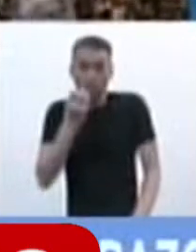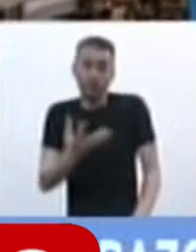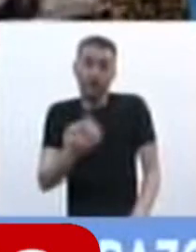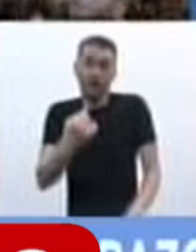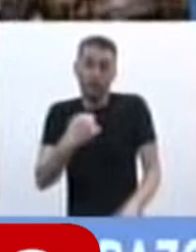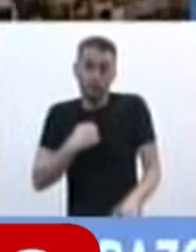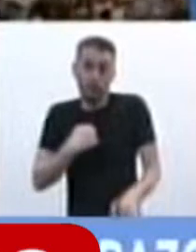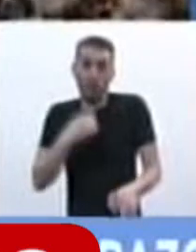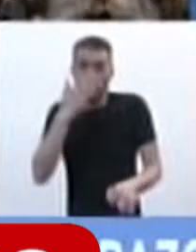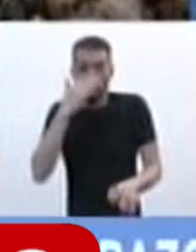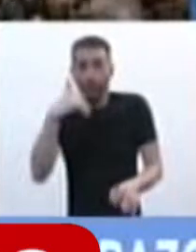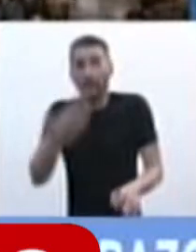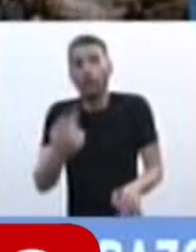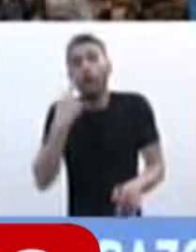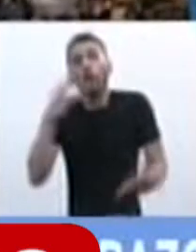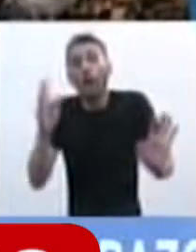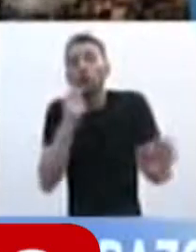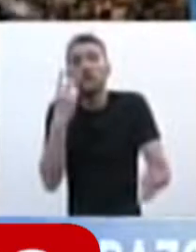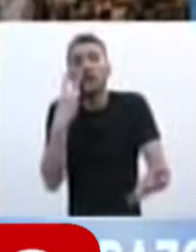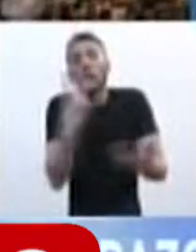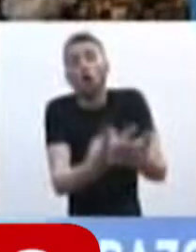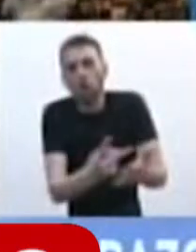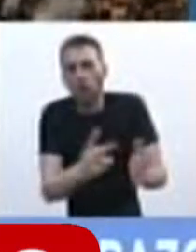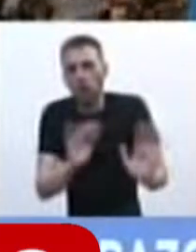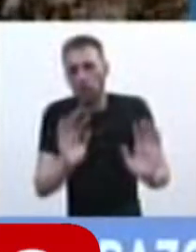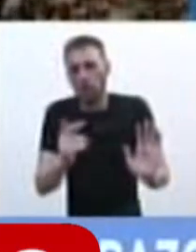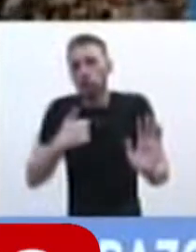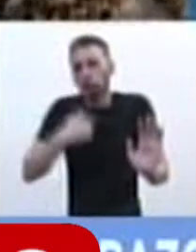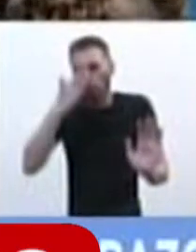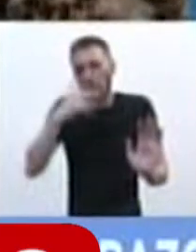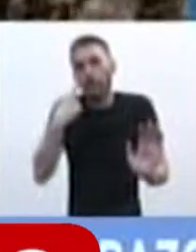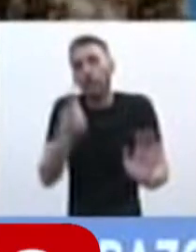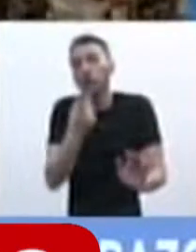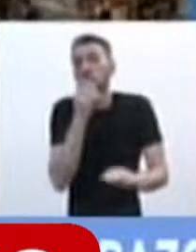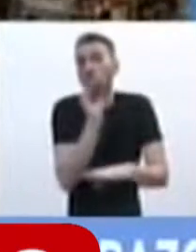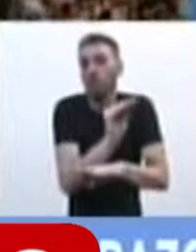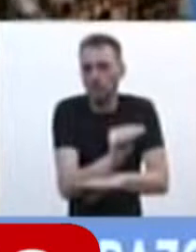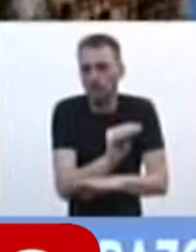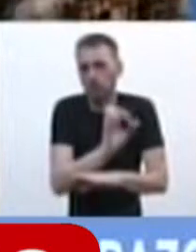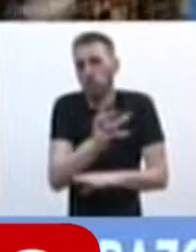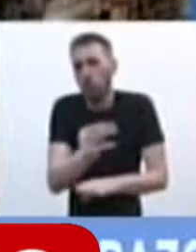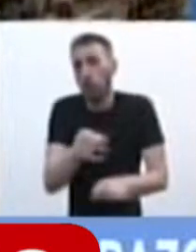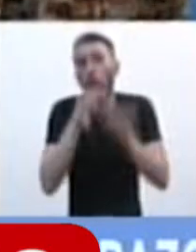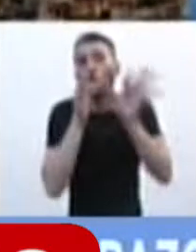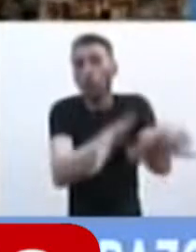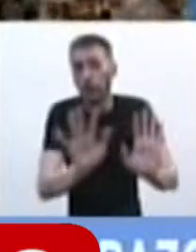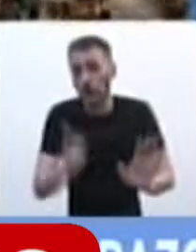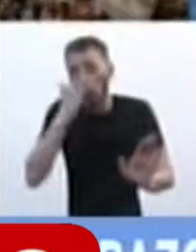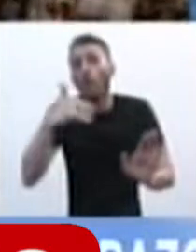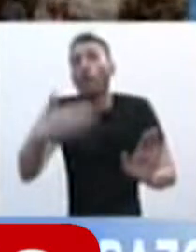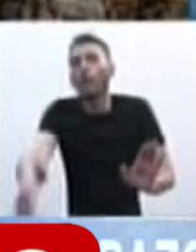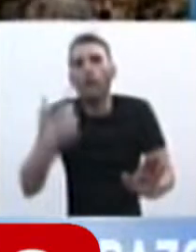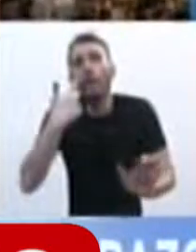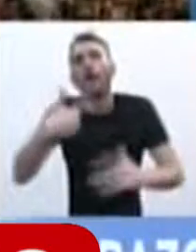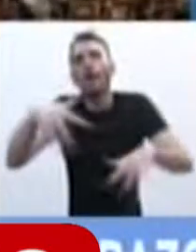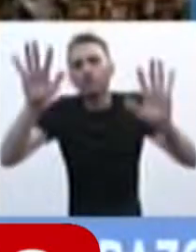yo después voy a ver si lo reconozco o no. Después yo voy a ver si le paso alimentos o no le paso alimentos. Después voy a ver